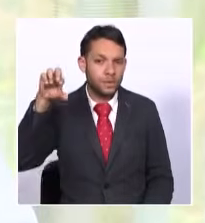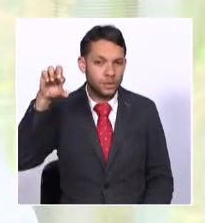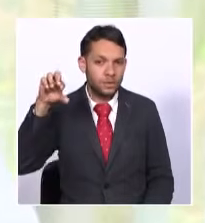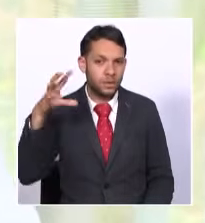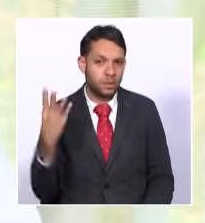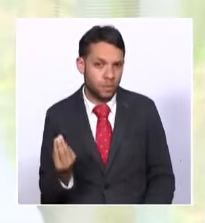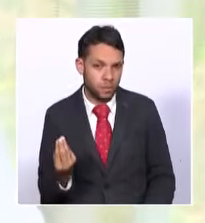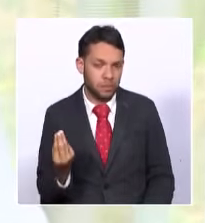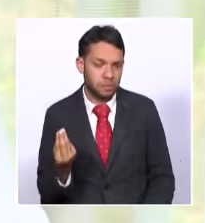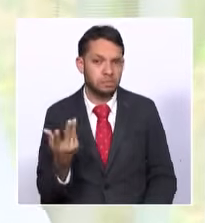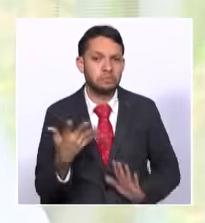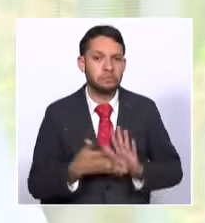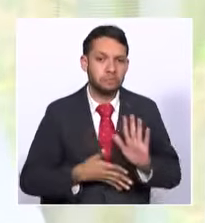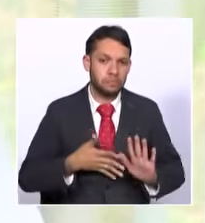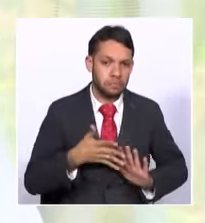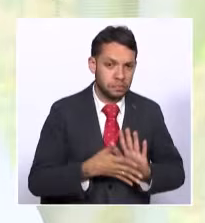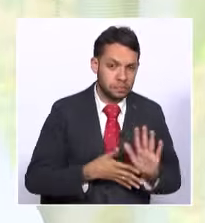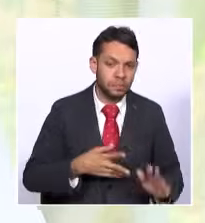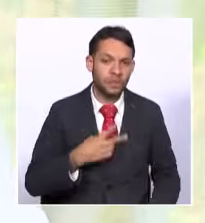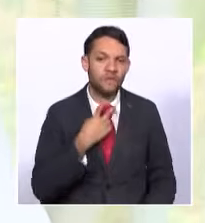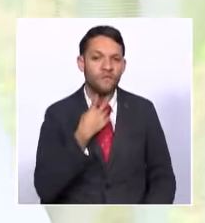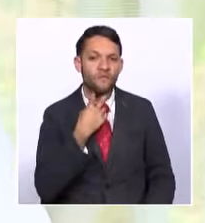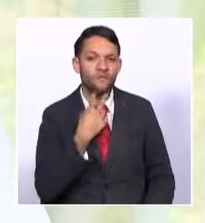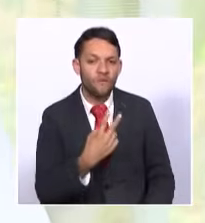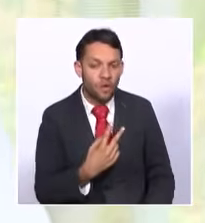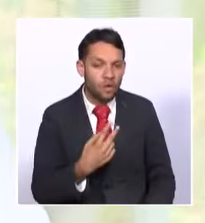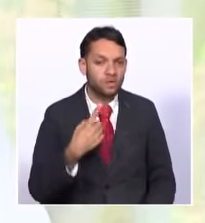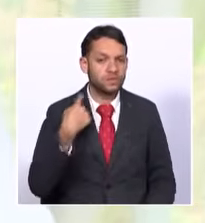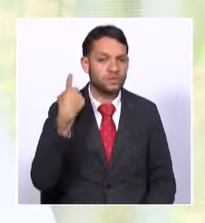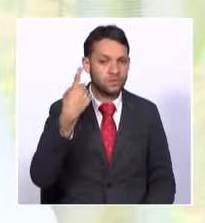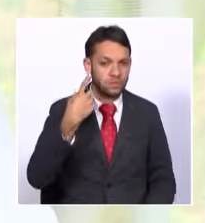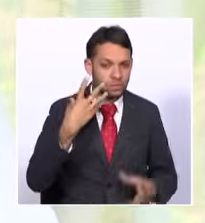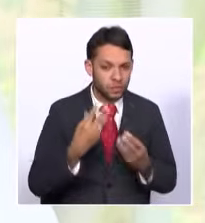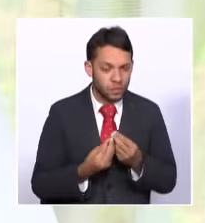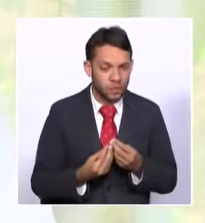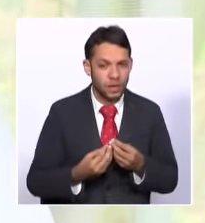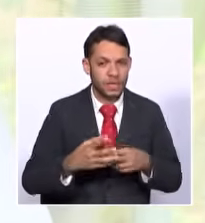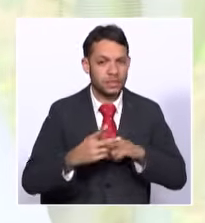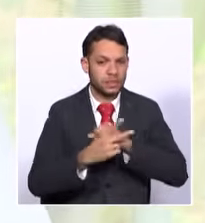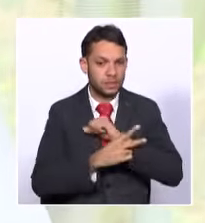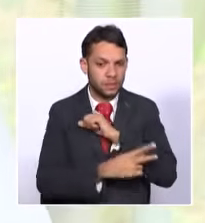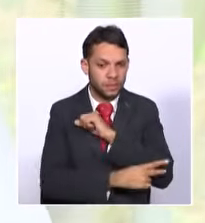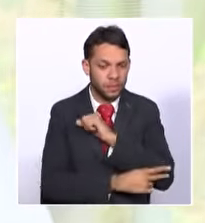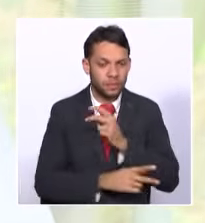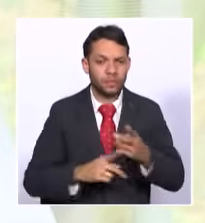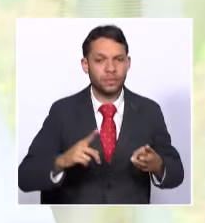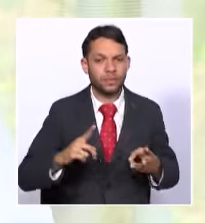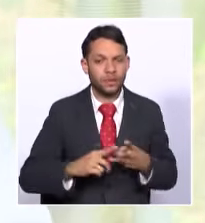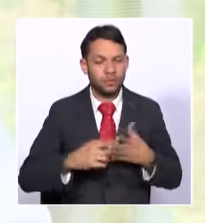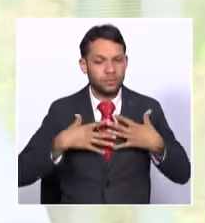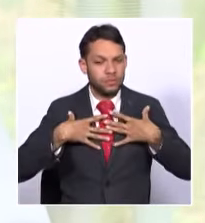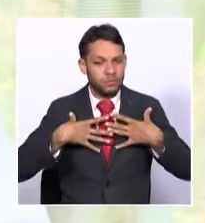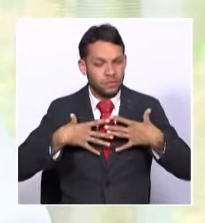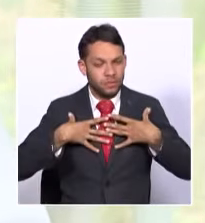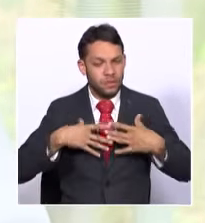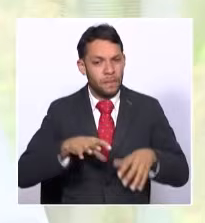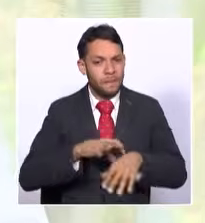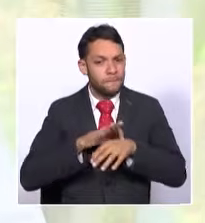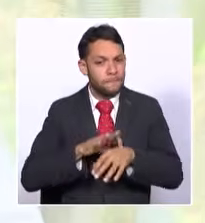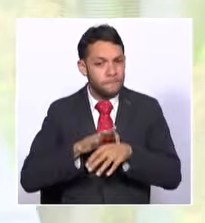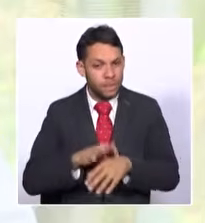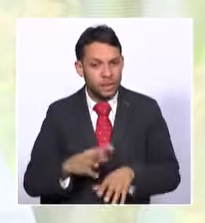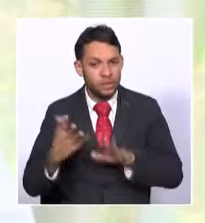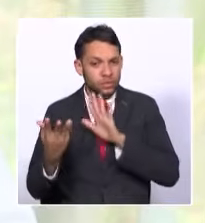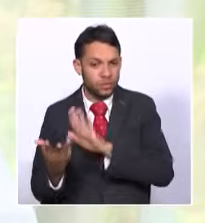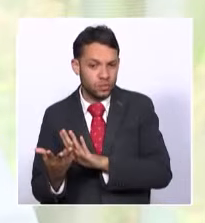como fisioterapeutas, fonoaudiólogos, psicólogos, terapeutas respiratorios. Porque es que, sí,